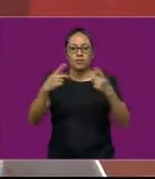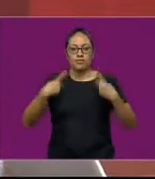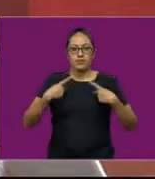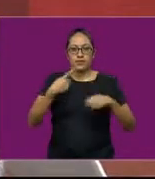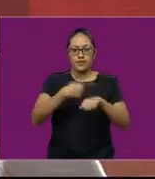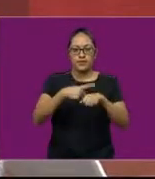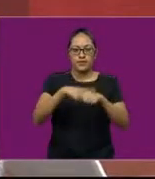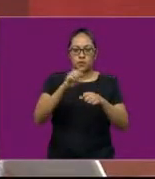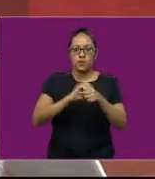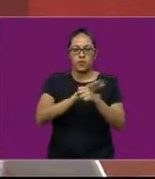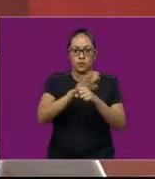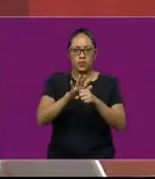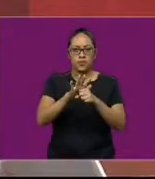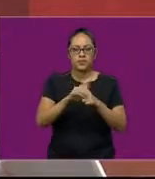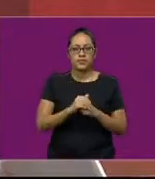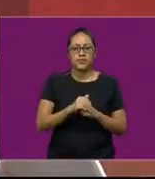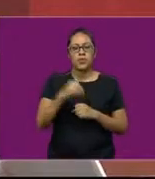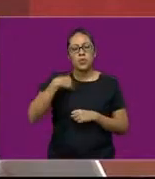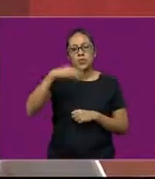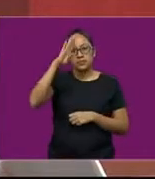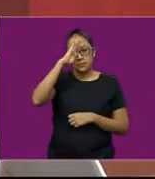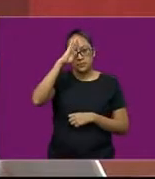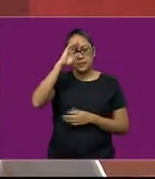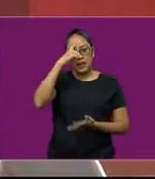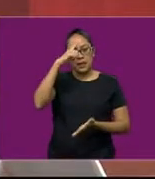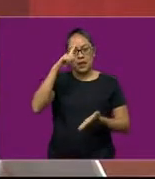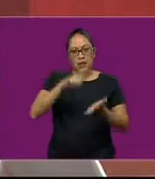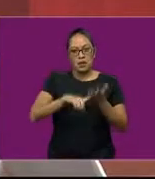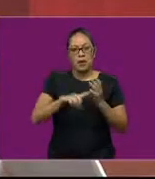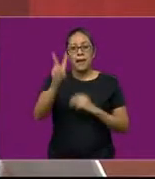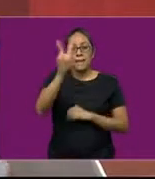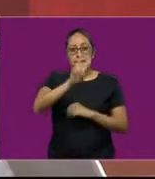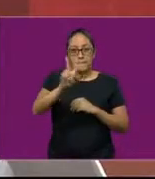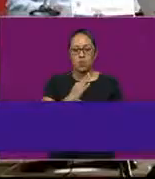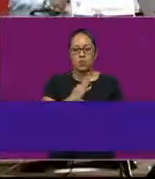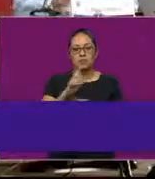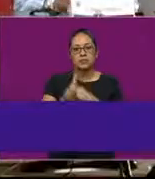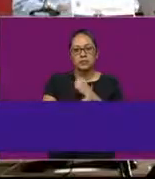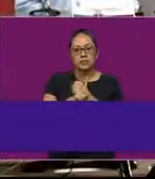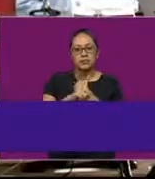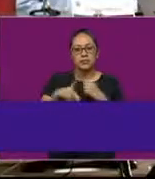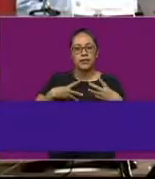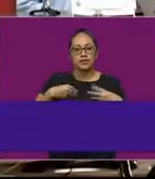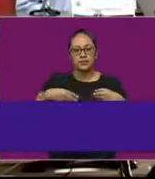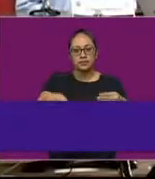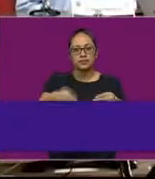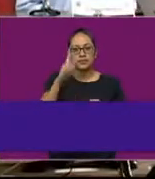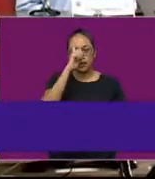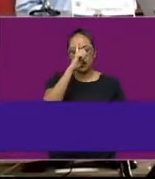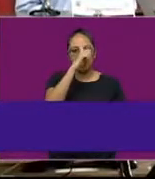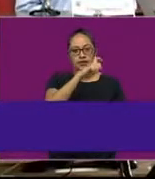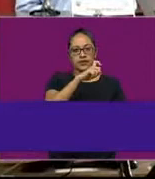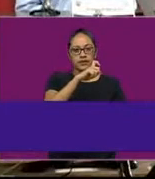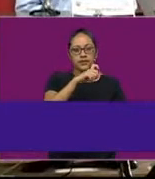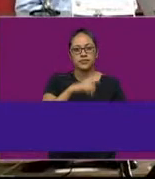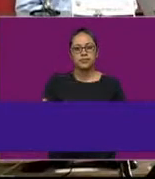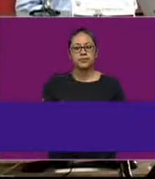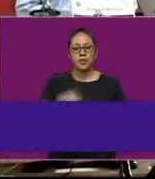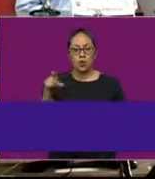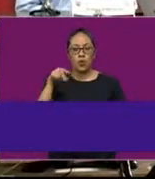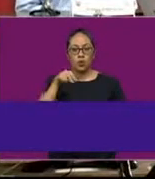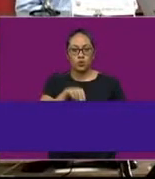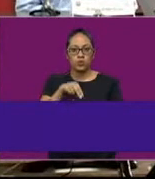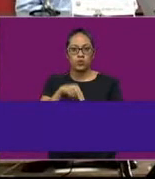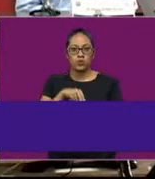que prácticamente el viernes estaremos cumpliendo la meta del 100%. Por su parte, el secretario de Salud, Marco Antonio